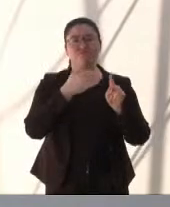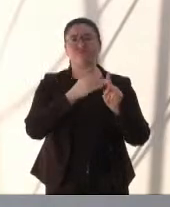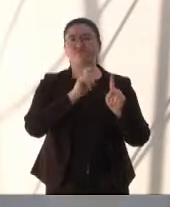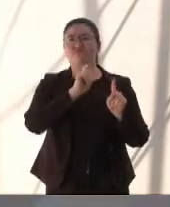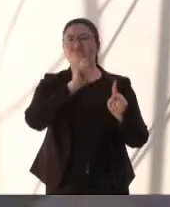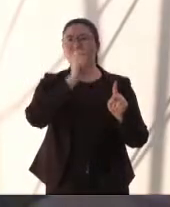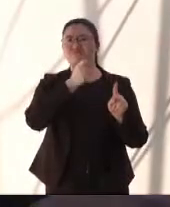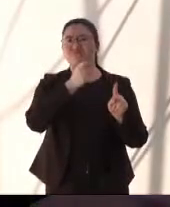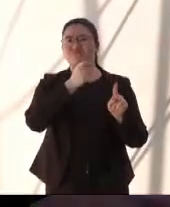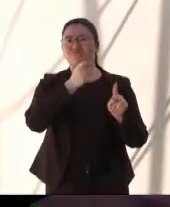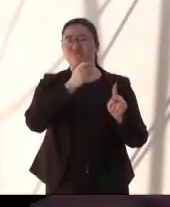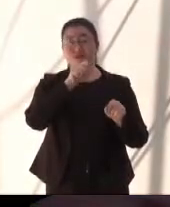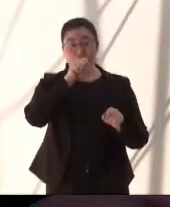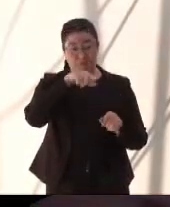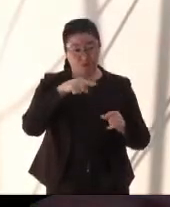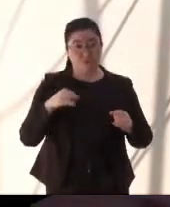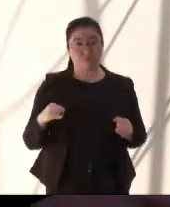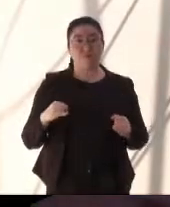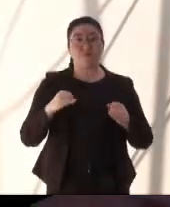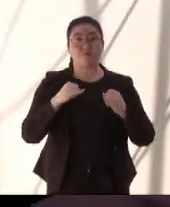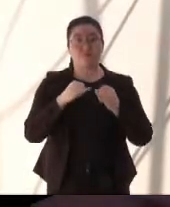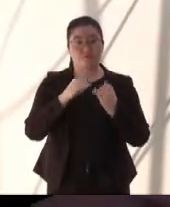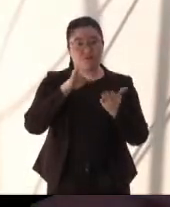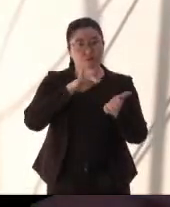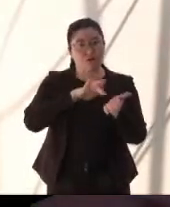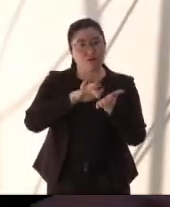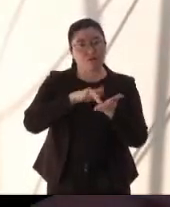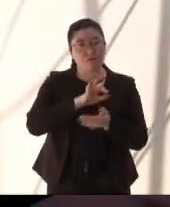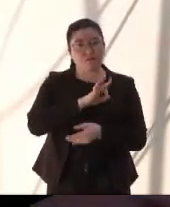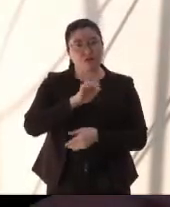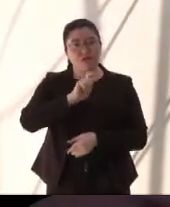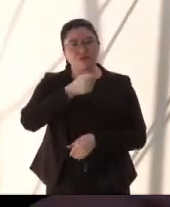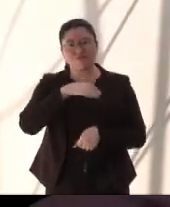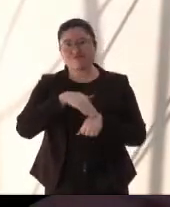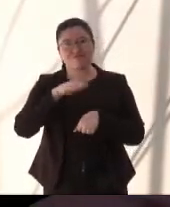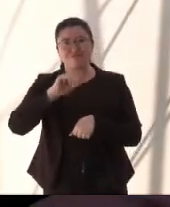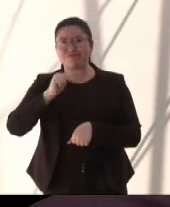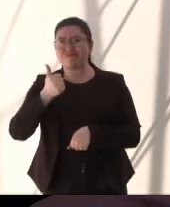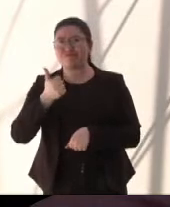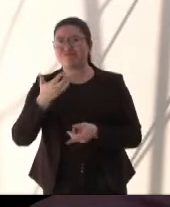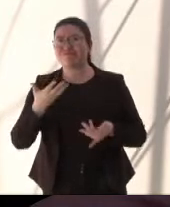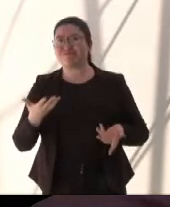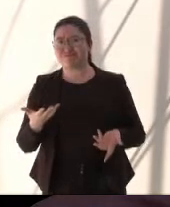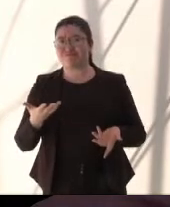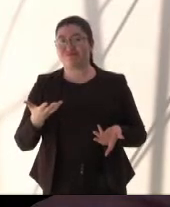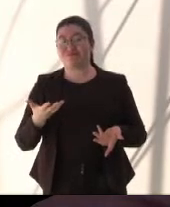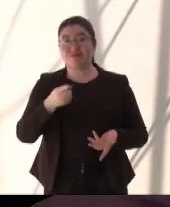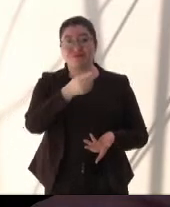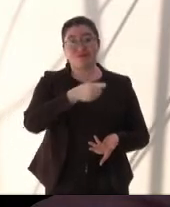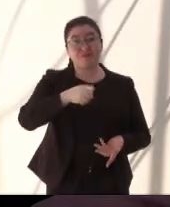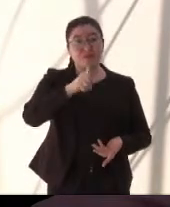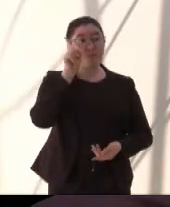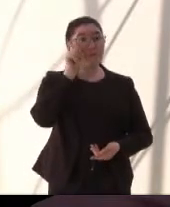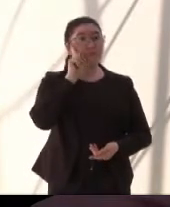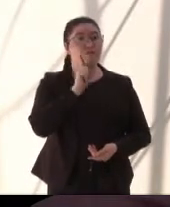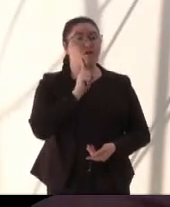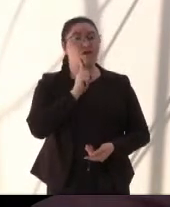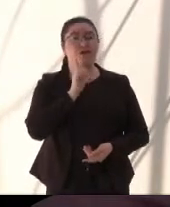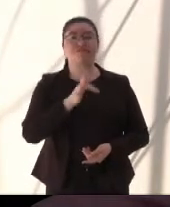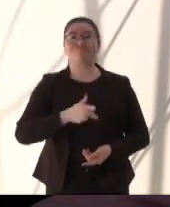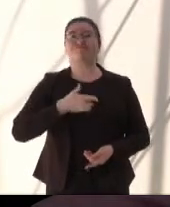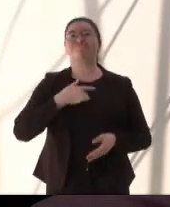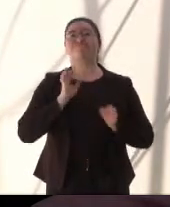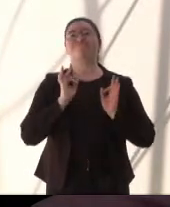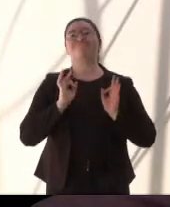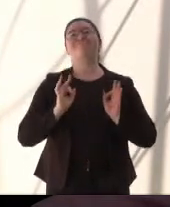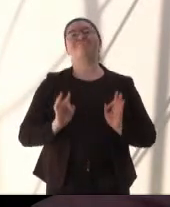nuestra capacidad institucional para dar respuesta, es ir logrando, dándole tranquilidad a las mujeres. Ya